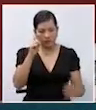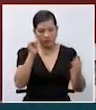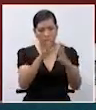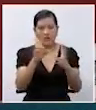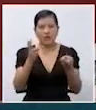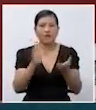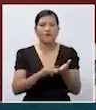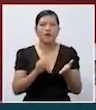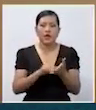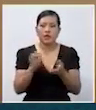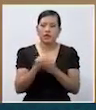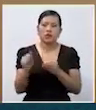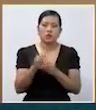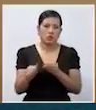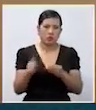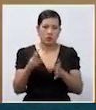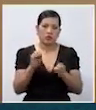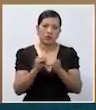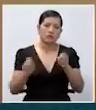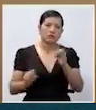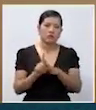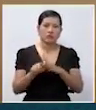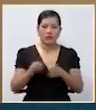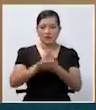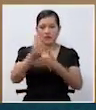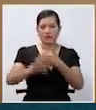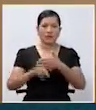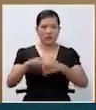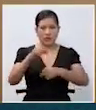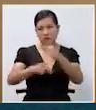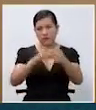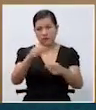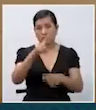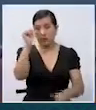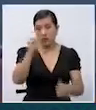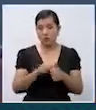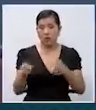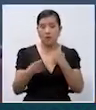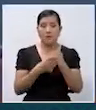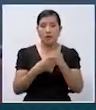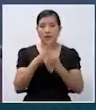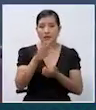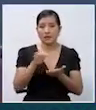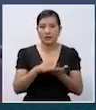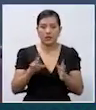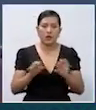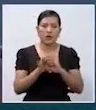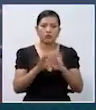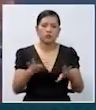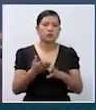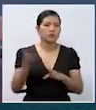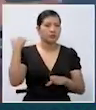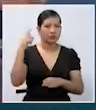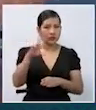divisa estadounidense que se genera desde febrero de esta gestión. Recordemos que el Banco Central lanzó el pasado 27